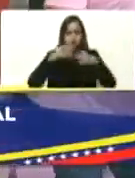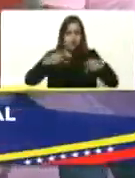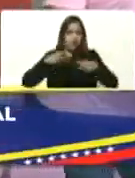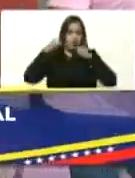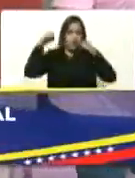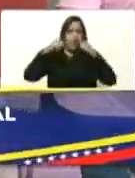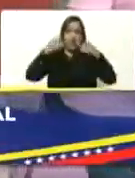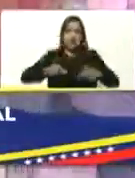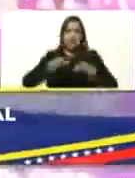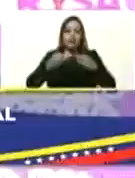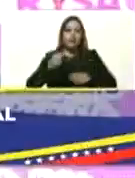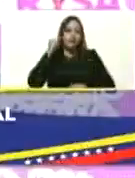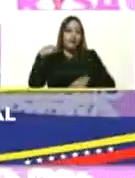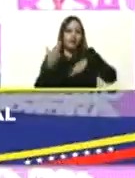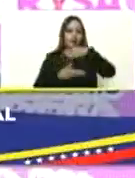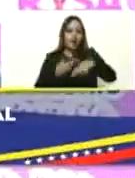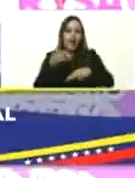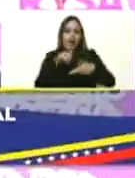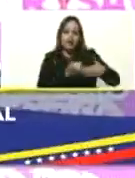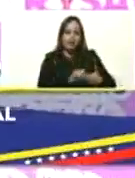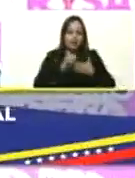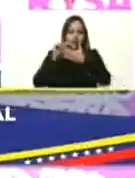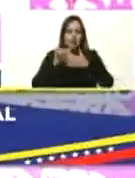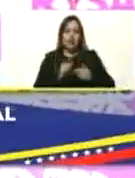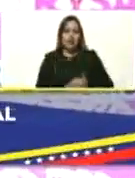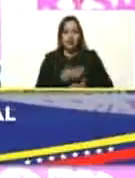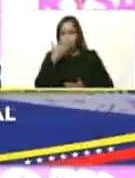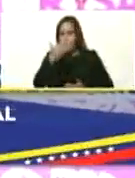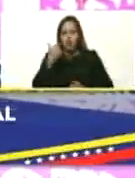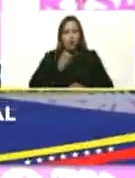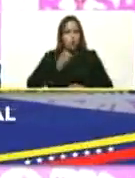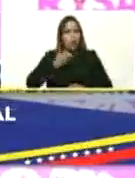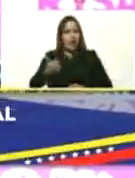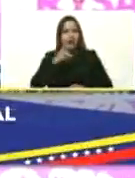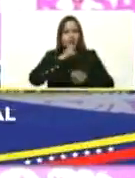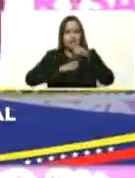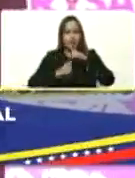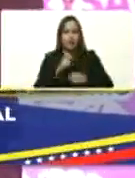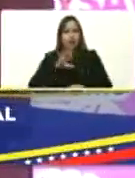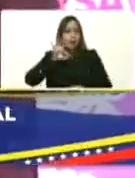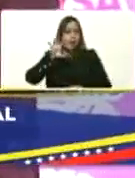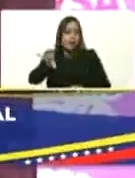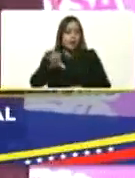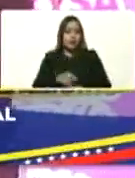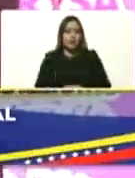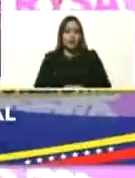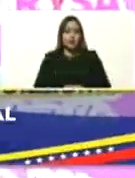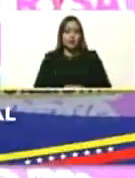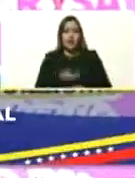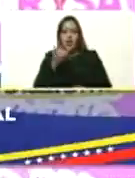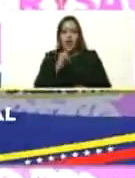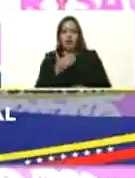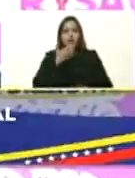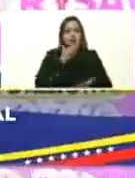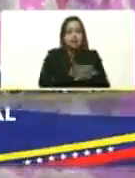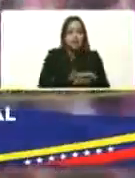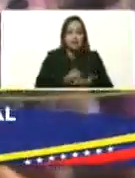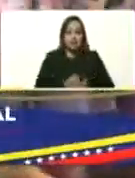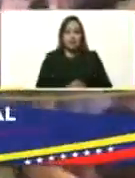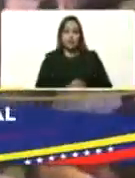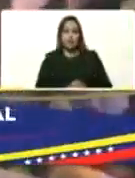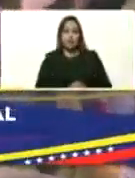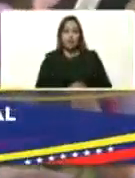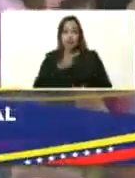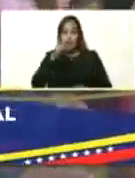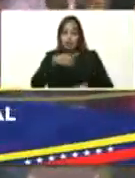la mujer revolucionaria ha estado en la vanguardia ante cualquier adversidad que la patria les demande. Asimismo, señaló